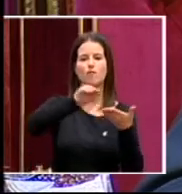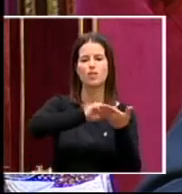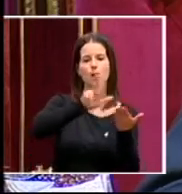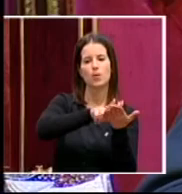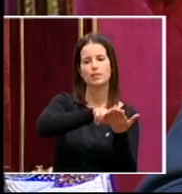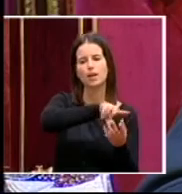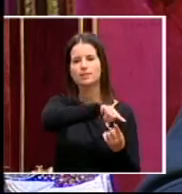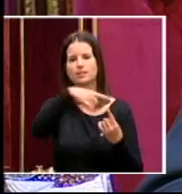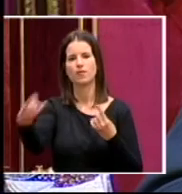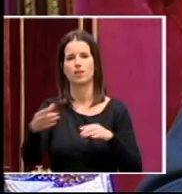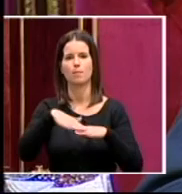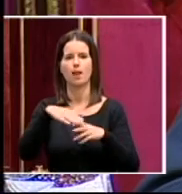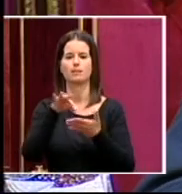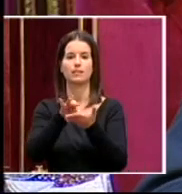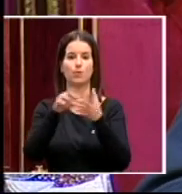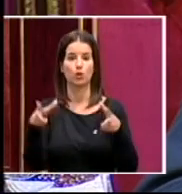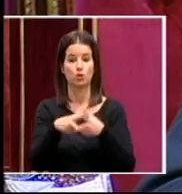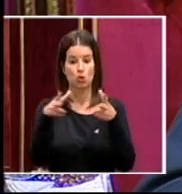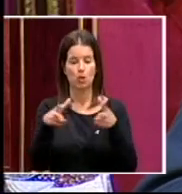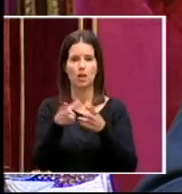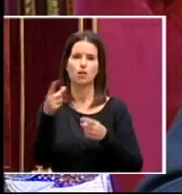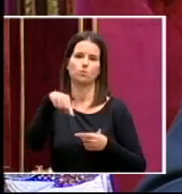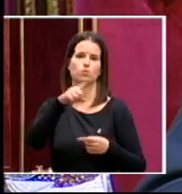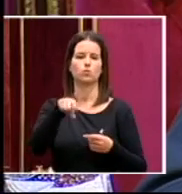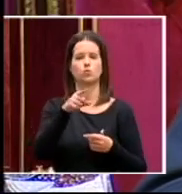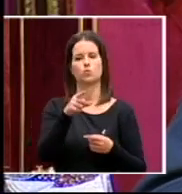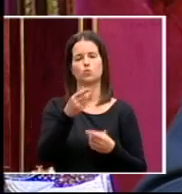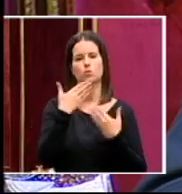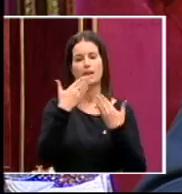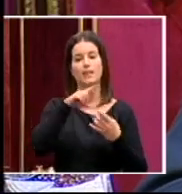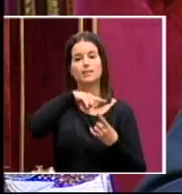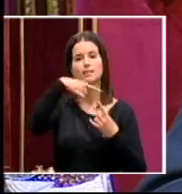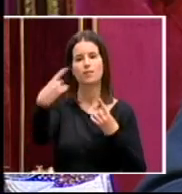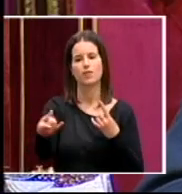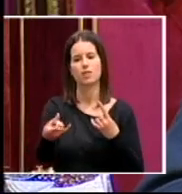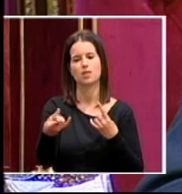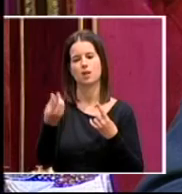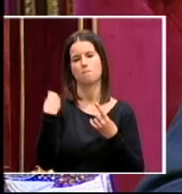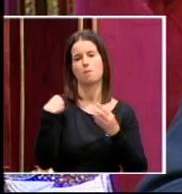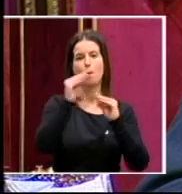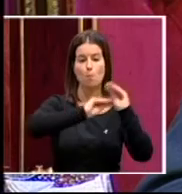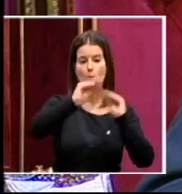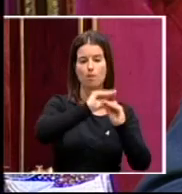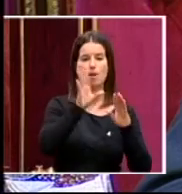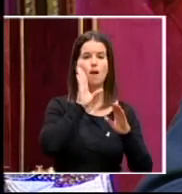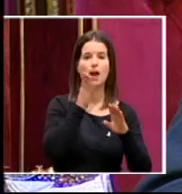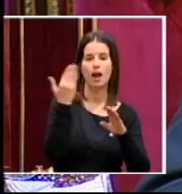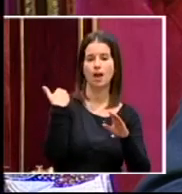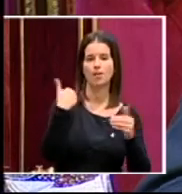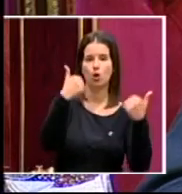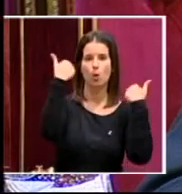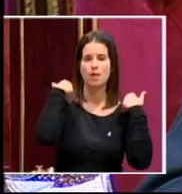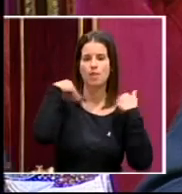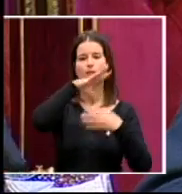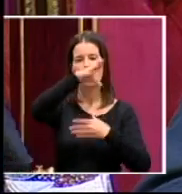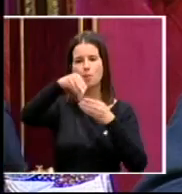servicios sociales, y obviamente lo que hemos hecho a través de esta transferencia es completar esa modificación de competencias